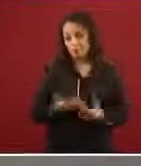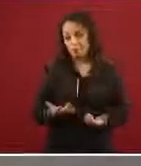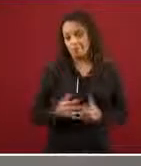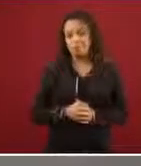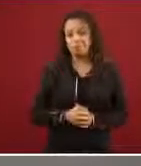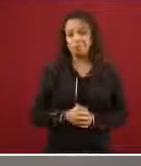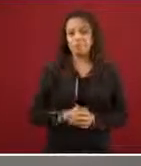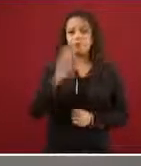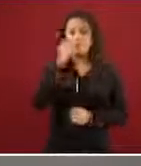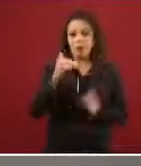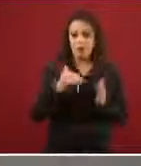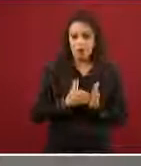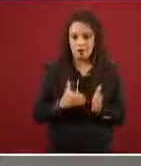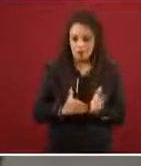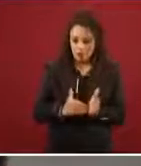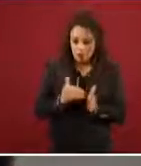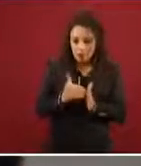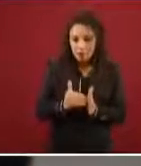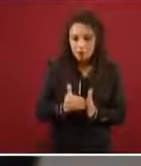4.000 millones